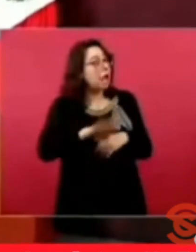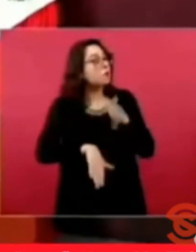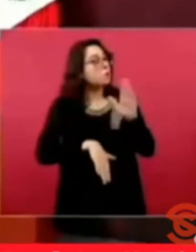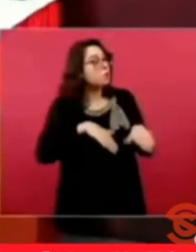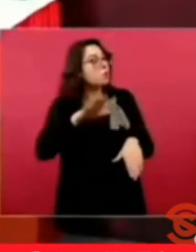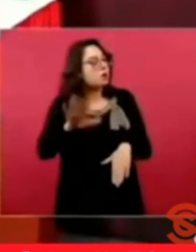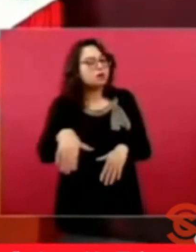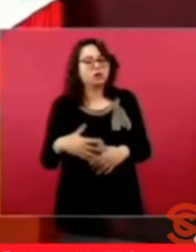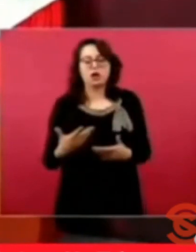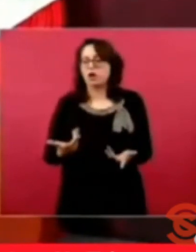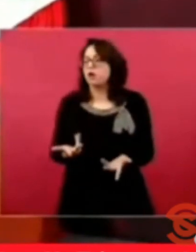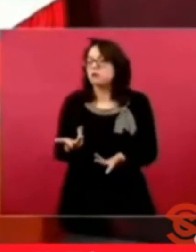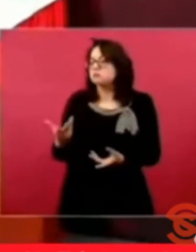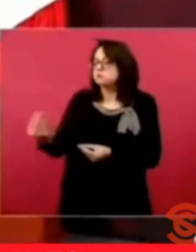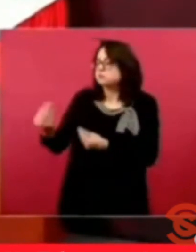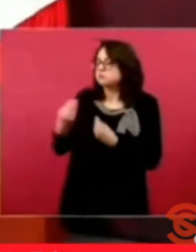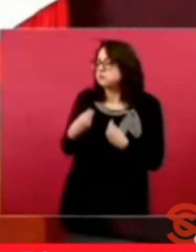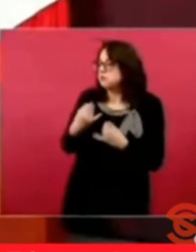Nosotros no tenemos